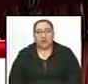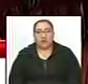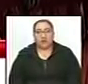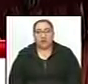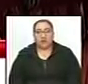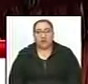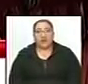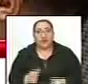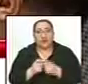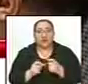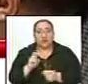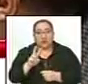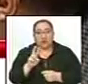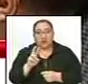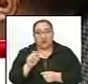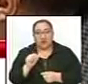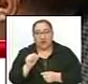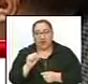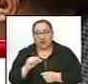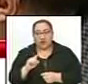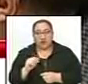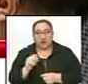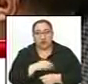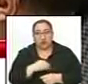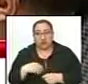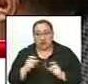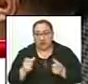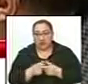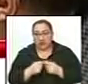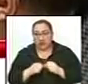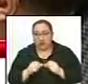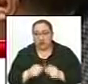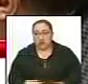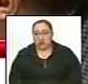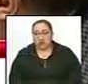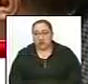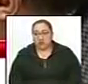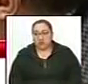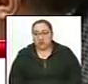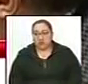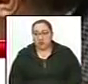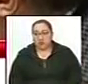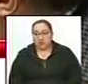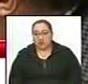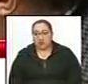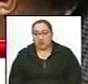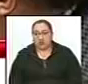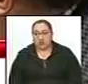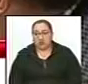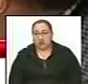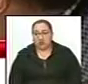El congresista Vázquez es un miembro más de la comisión permanente, pero